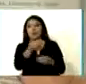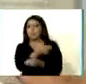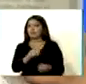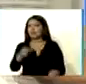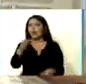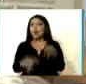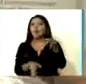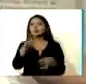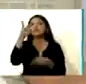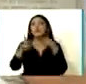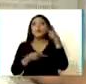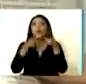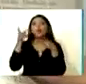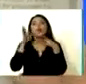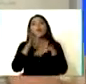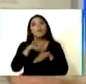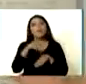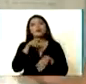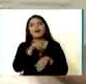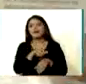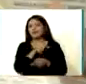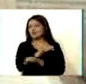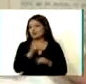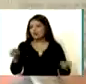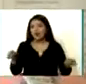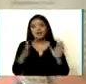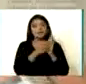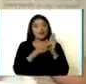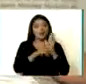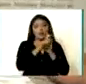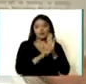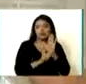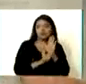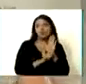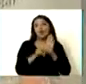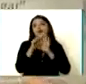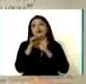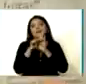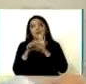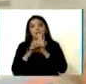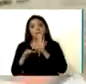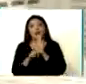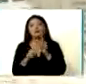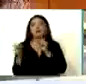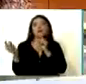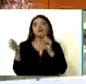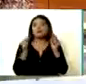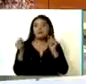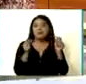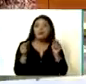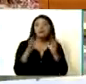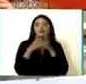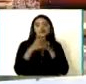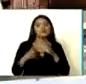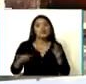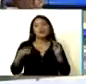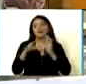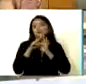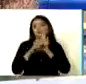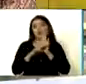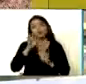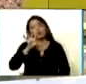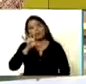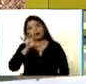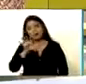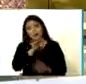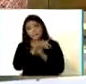político porque esa instancia no existe ni en la Constitución, ni en el Reglamento Interior y de Debate, ni mucho menos en toda la legalidad de nuestro país.